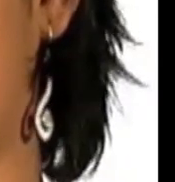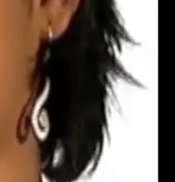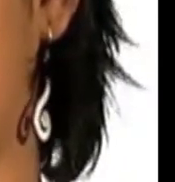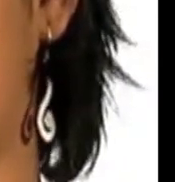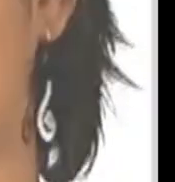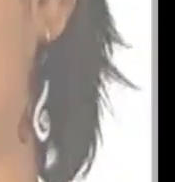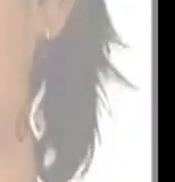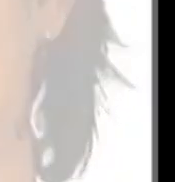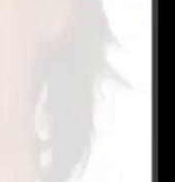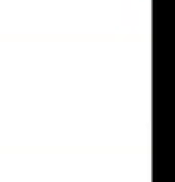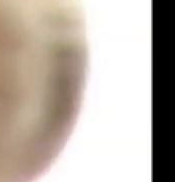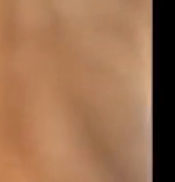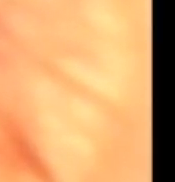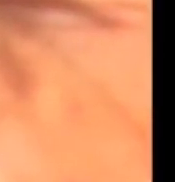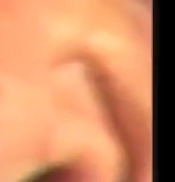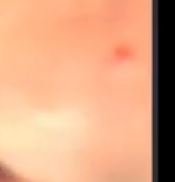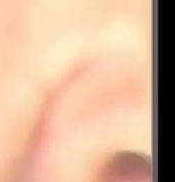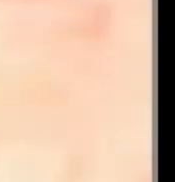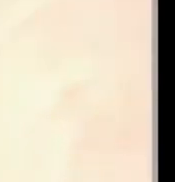Thank you.